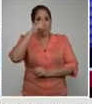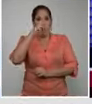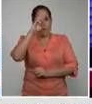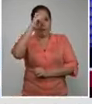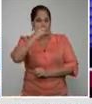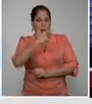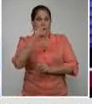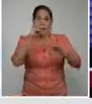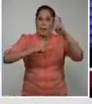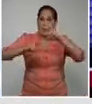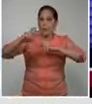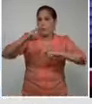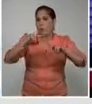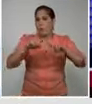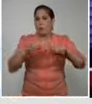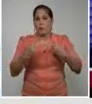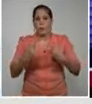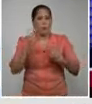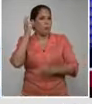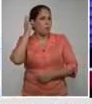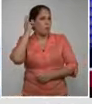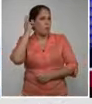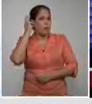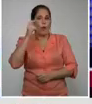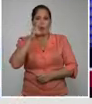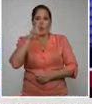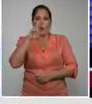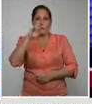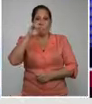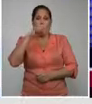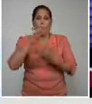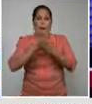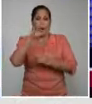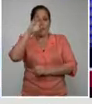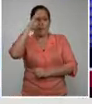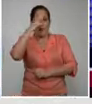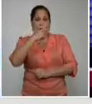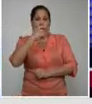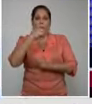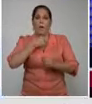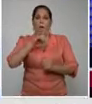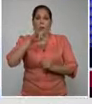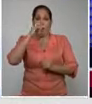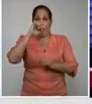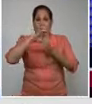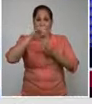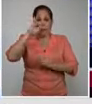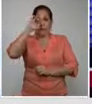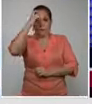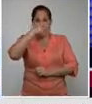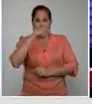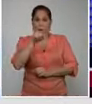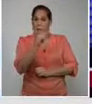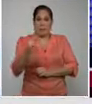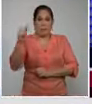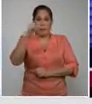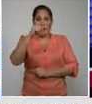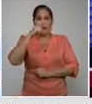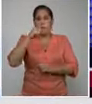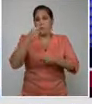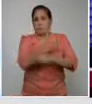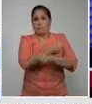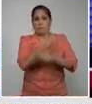estudios de intervención, la doctora en ciencias María Eugenia Toledo, investigadora principal de los ensayos clínicos de Soberana 02,